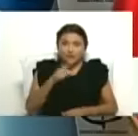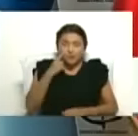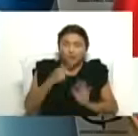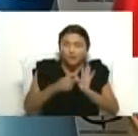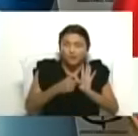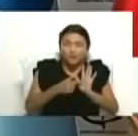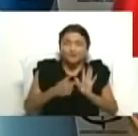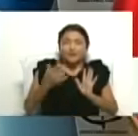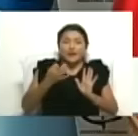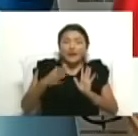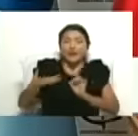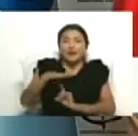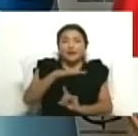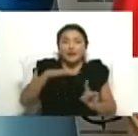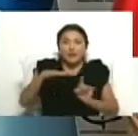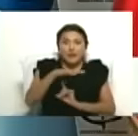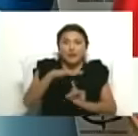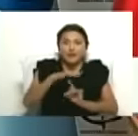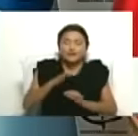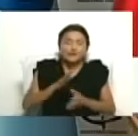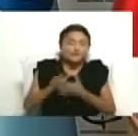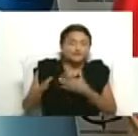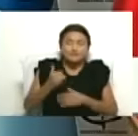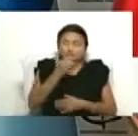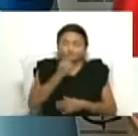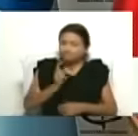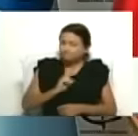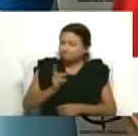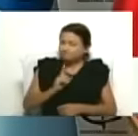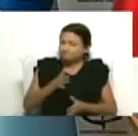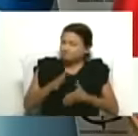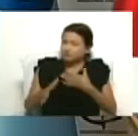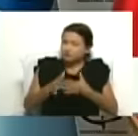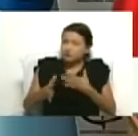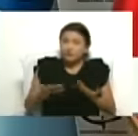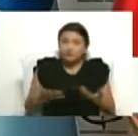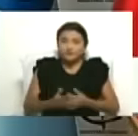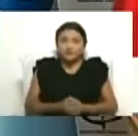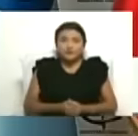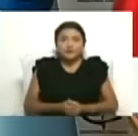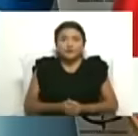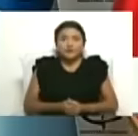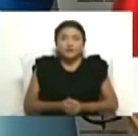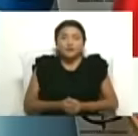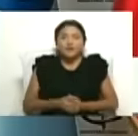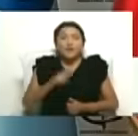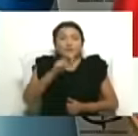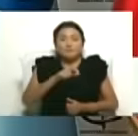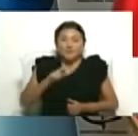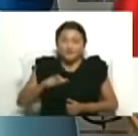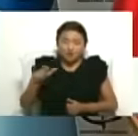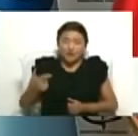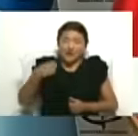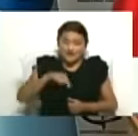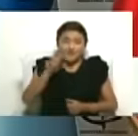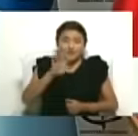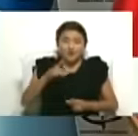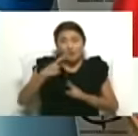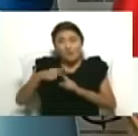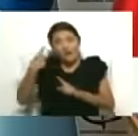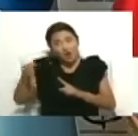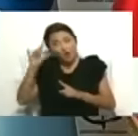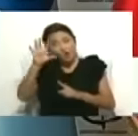realidad inequívoca que efectivamente personeros dentro y fuera de Venezuela, tanto venezolanos